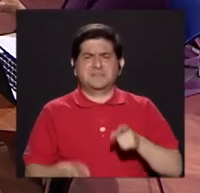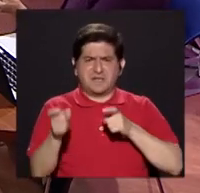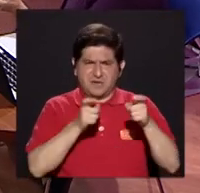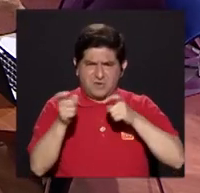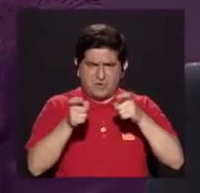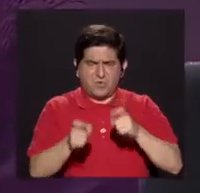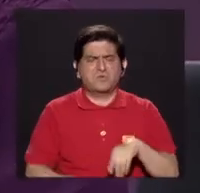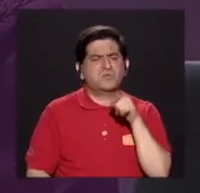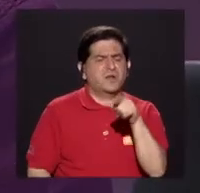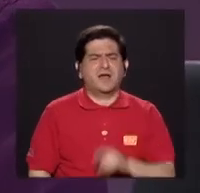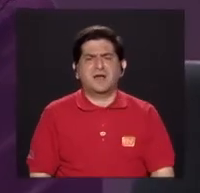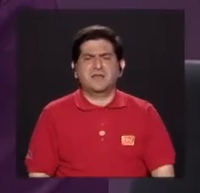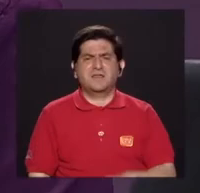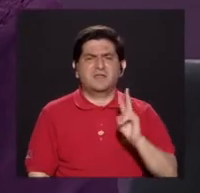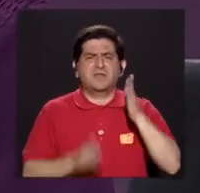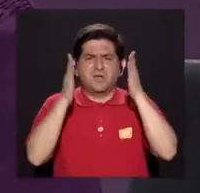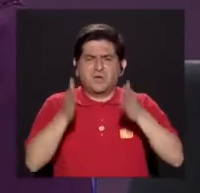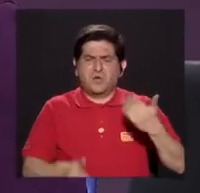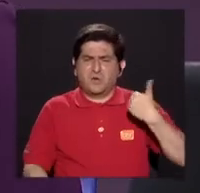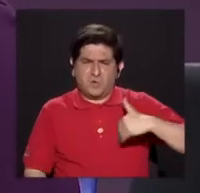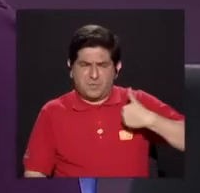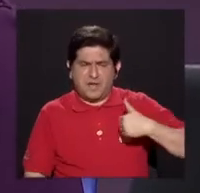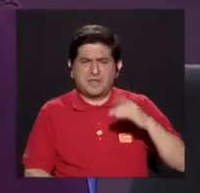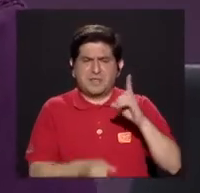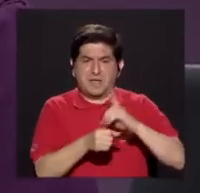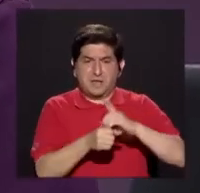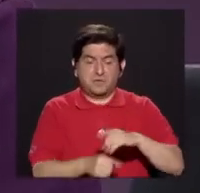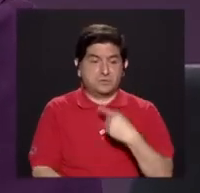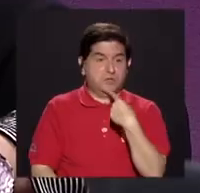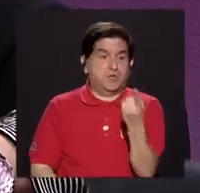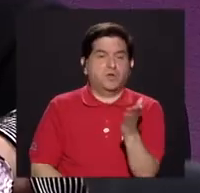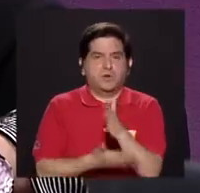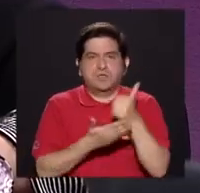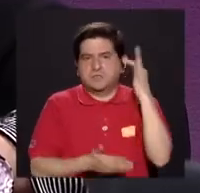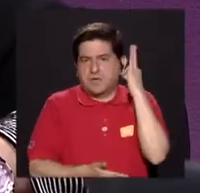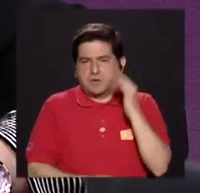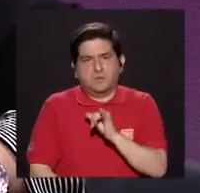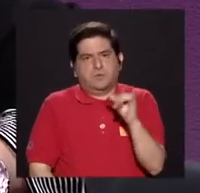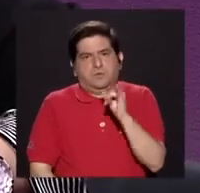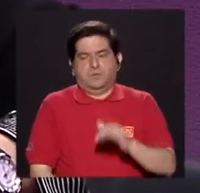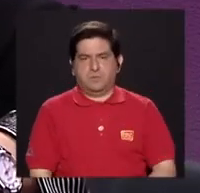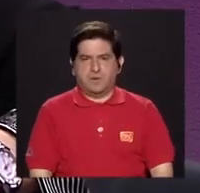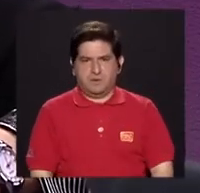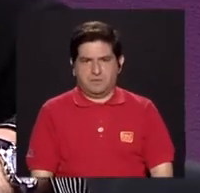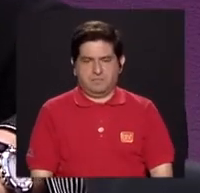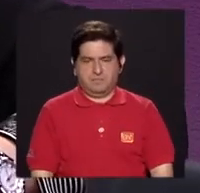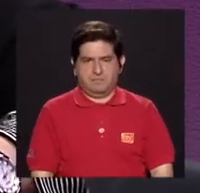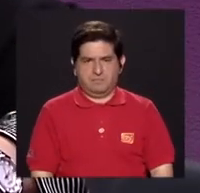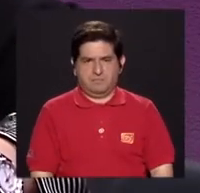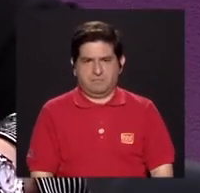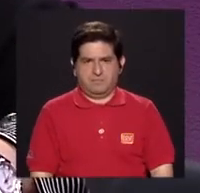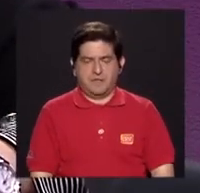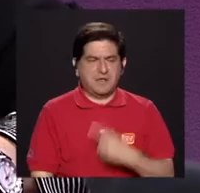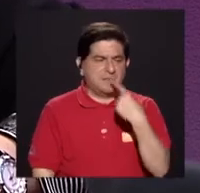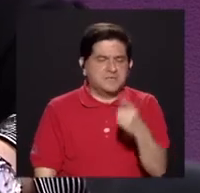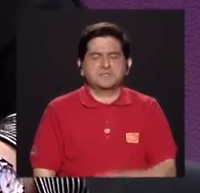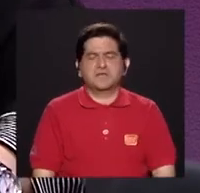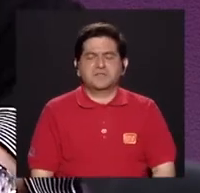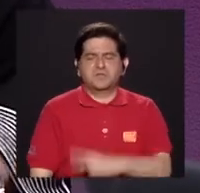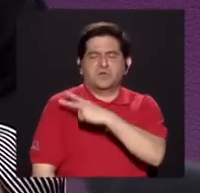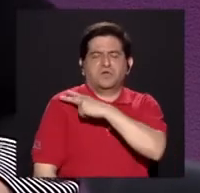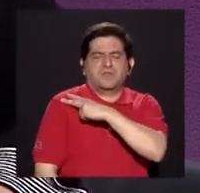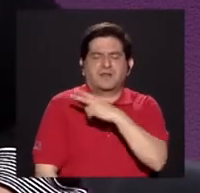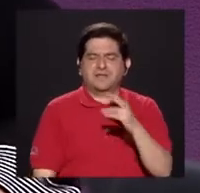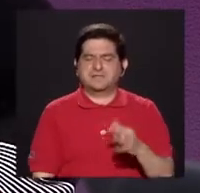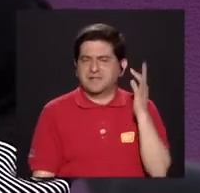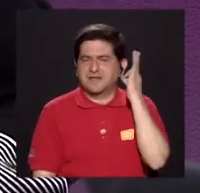Es lo que estamos conversando. Y no se diga las declaraciones de algunas, ¿verdad? Que el género es para las jefas de hogar.